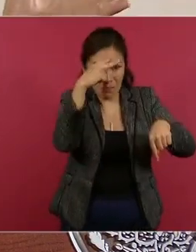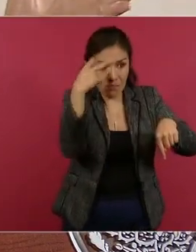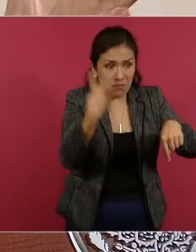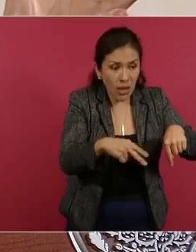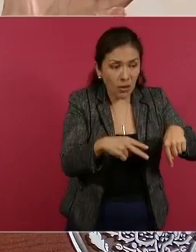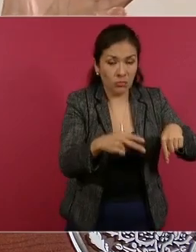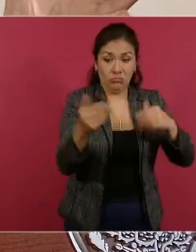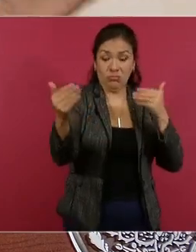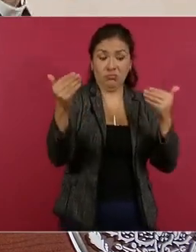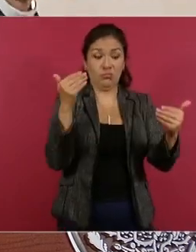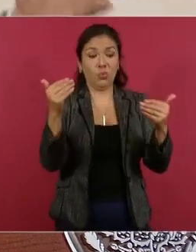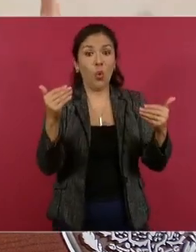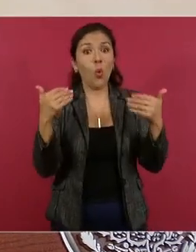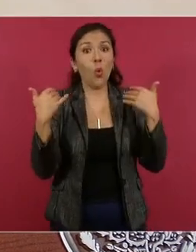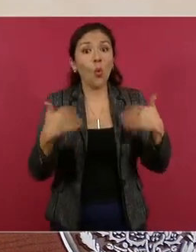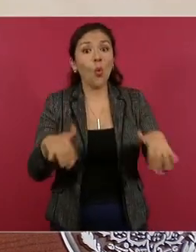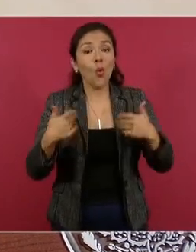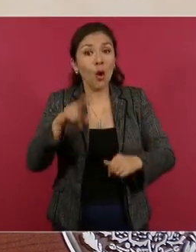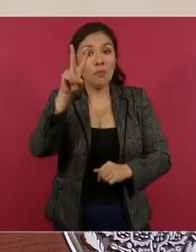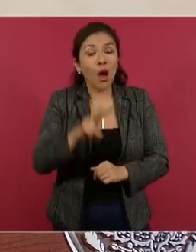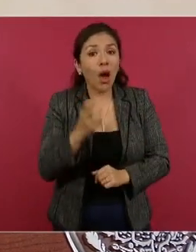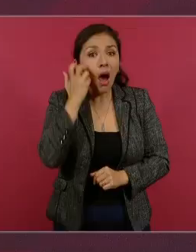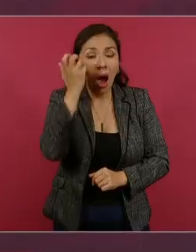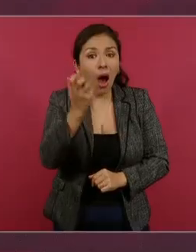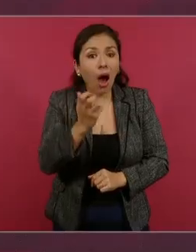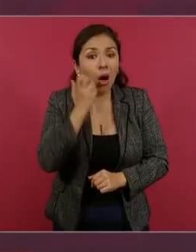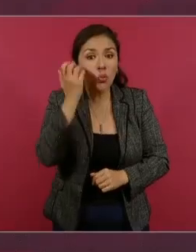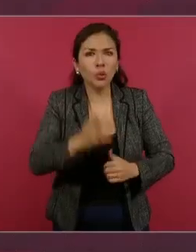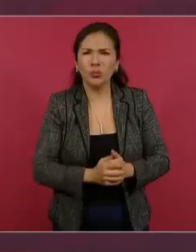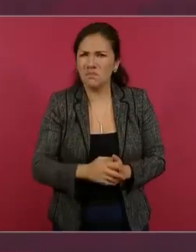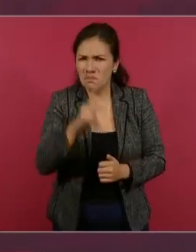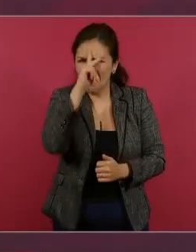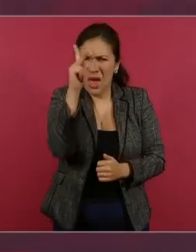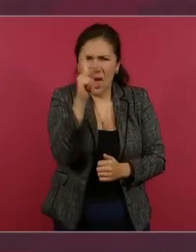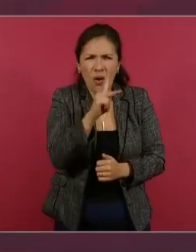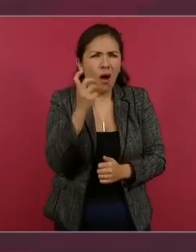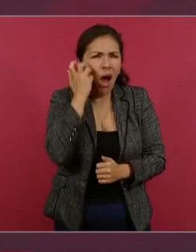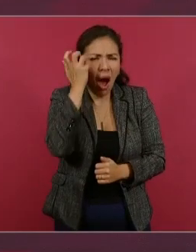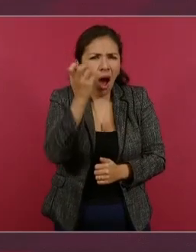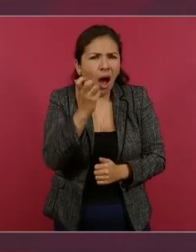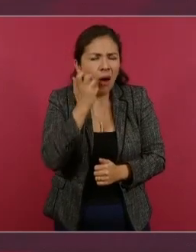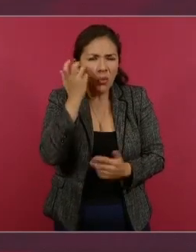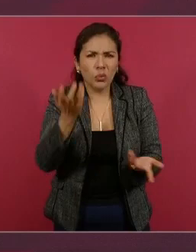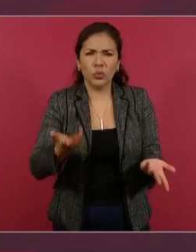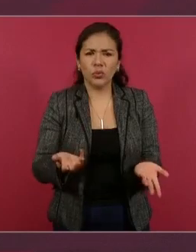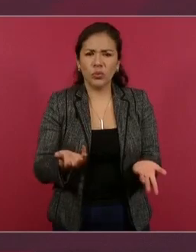cuenta de que abusan, es un exceso.